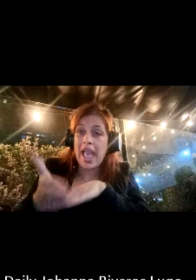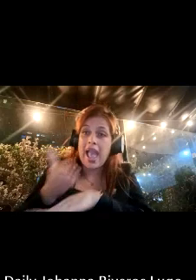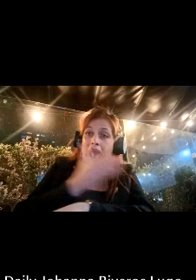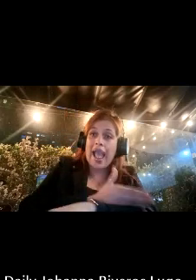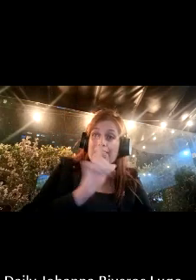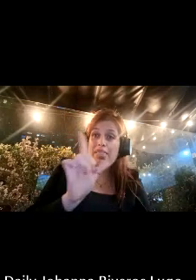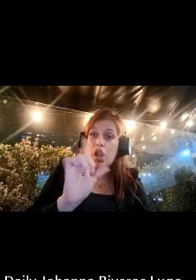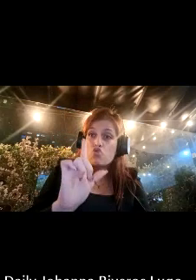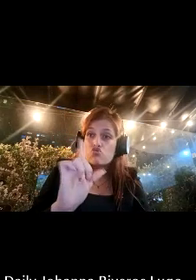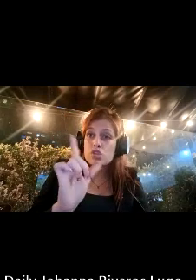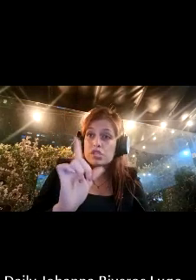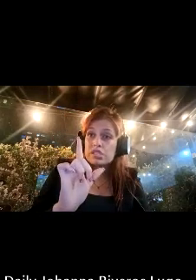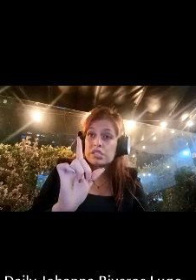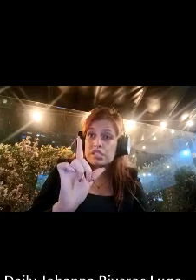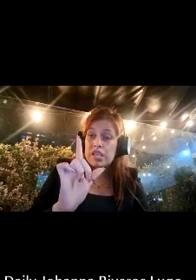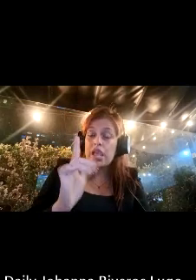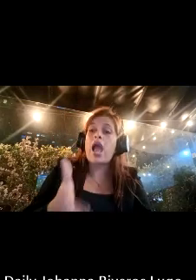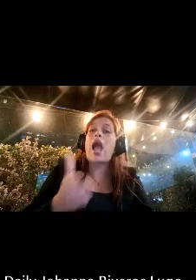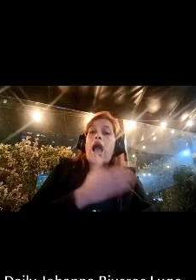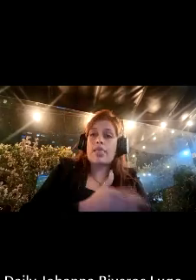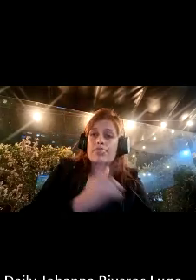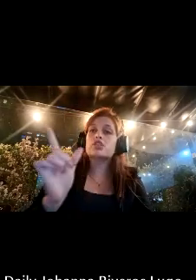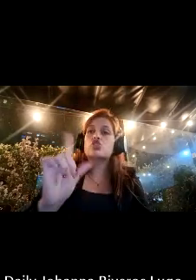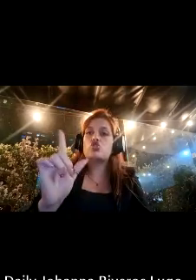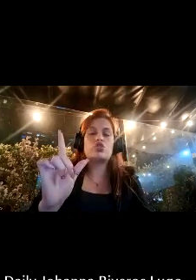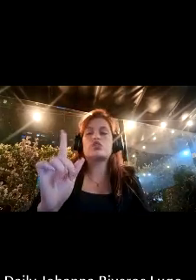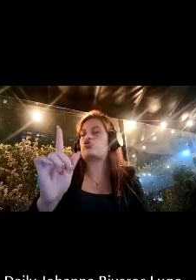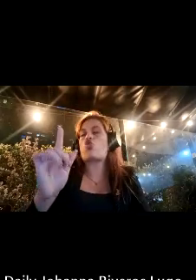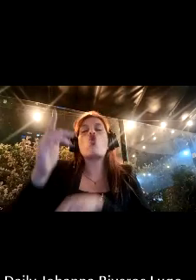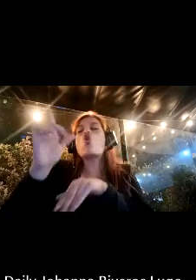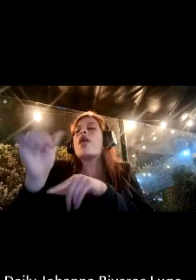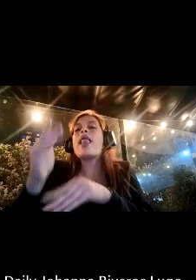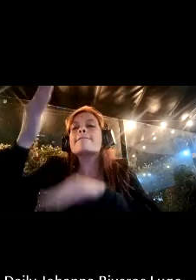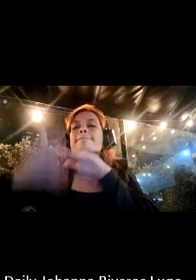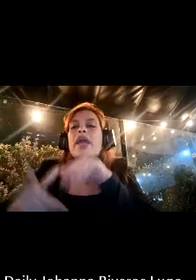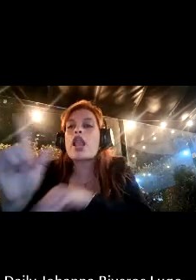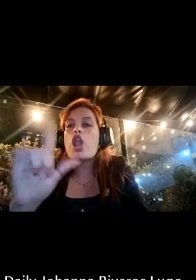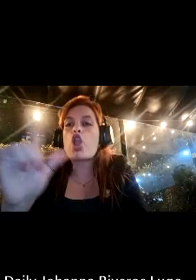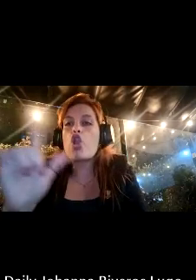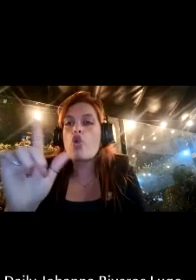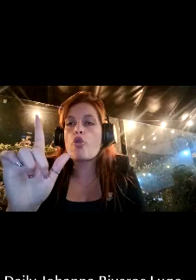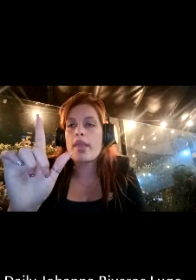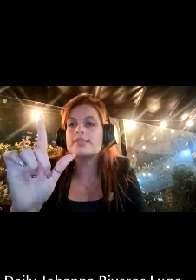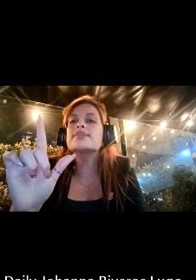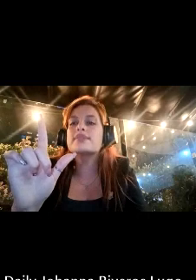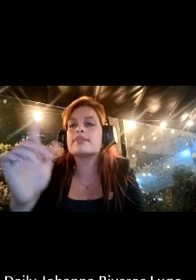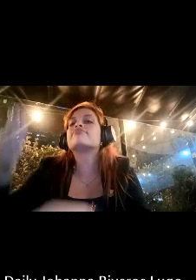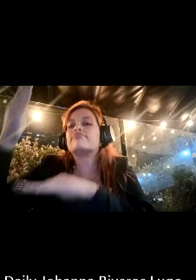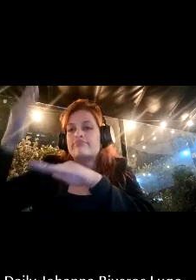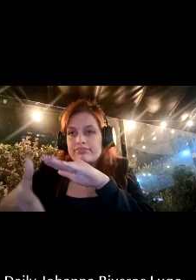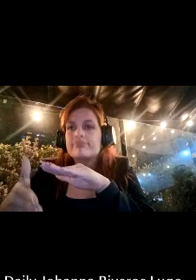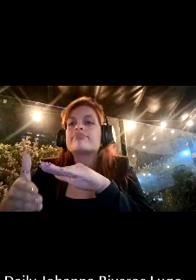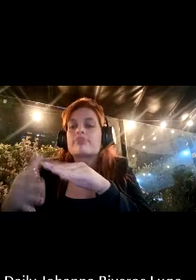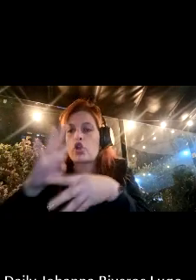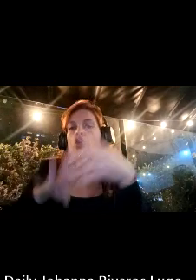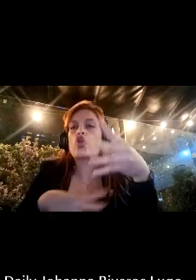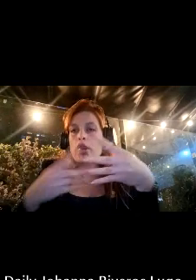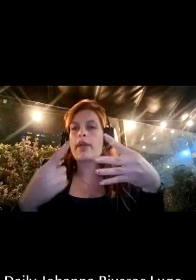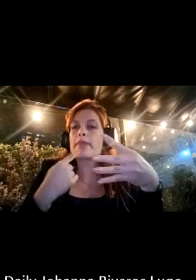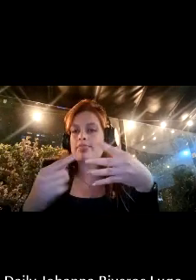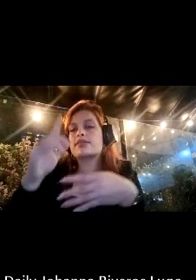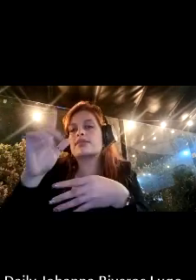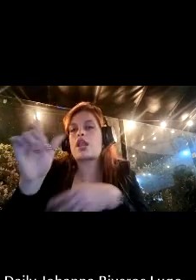lunes. Hasta el lunes hay plazo para entregar estas dos actividades, por lo que le Listo. digo una cuestión de cronograma. pero pues realmente